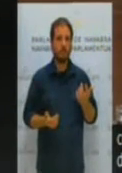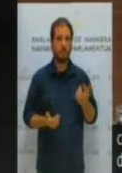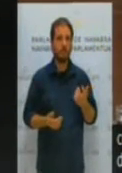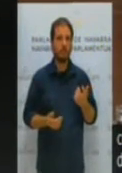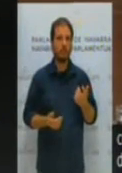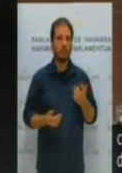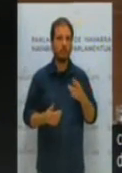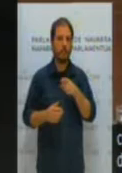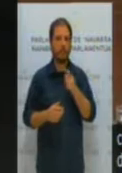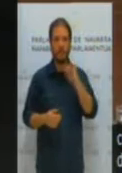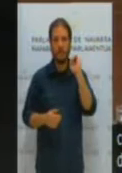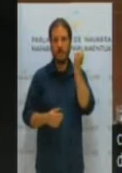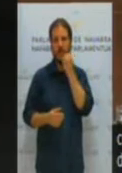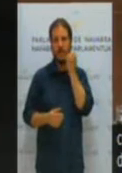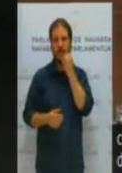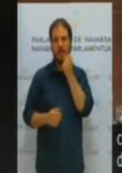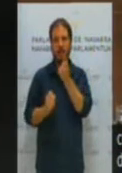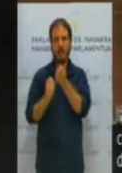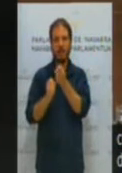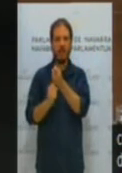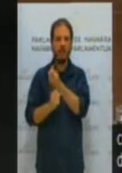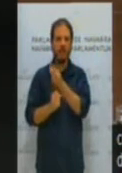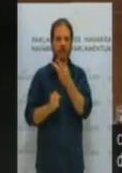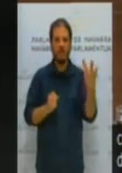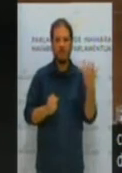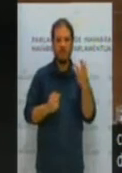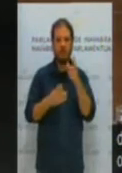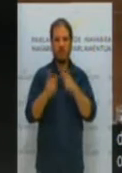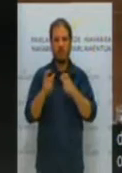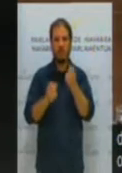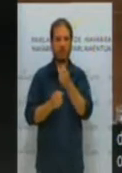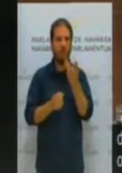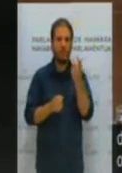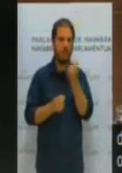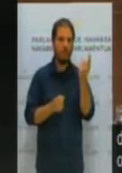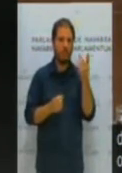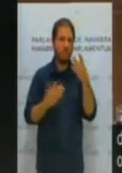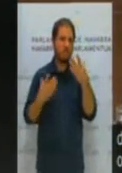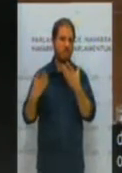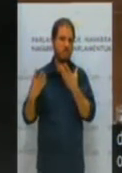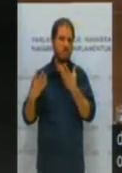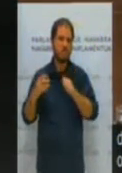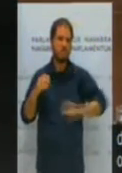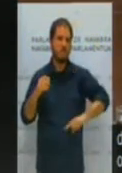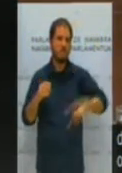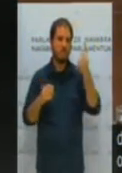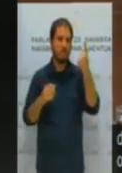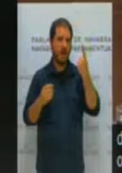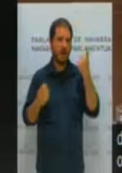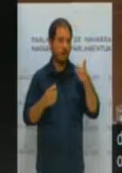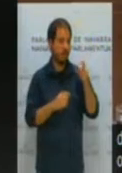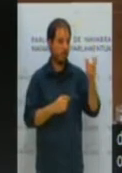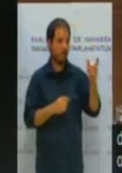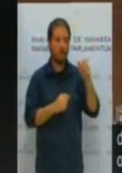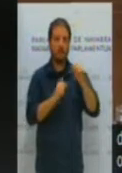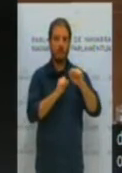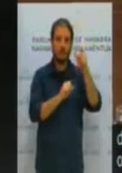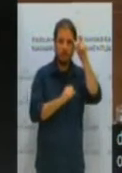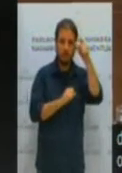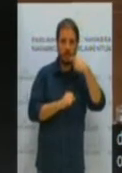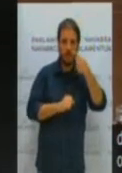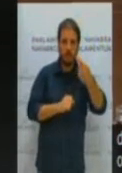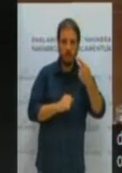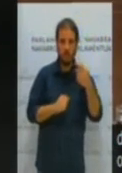con la queja más numerosa, o una de las más numerosas, como ha detallado aquí el propio titular de la institución, que es